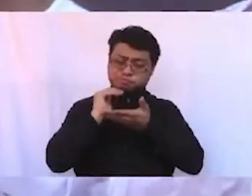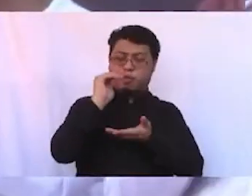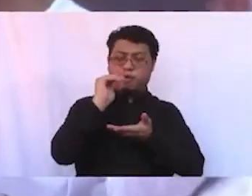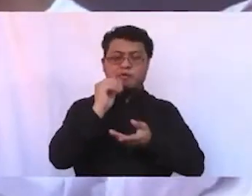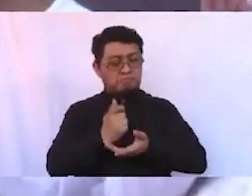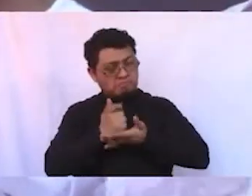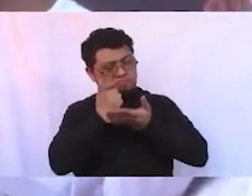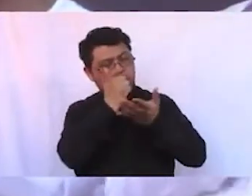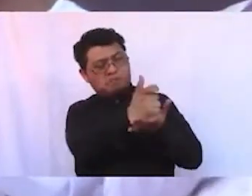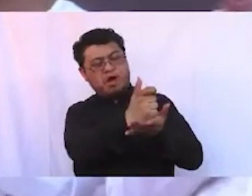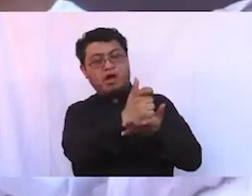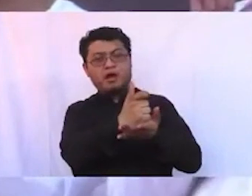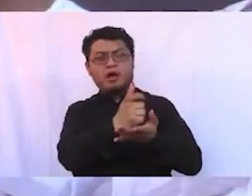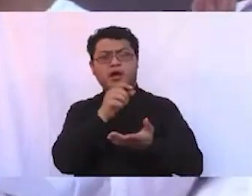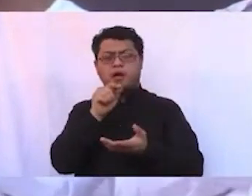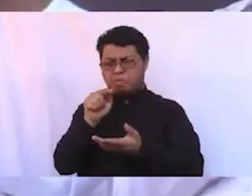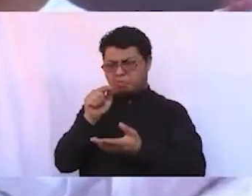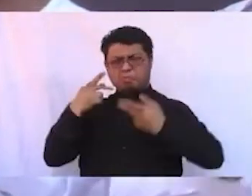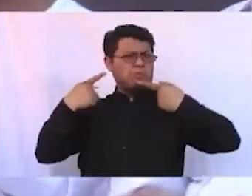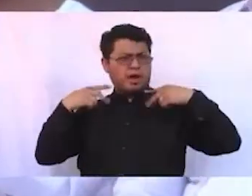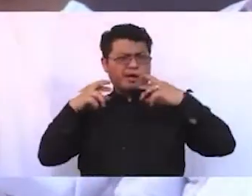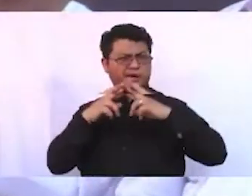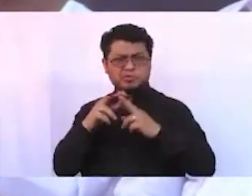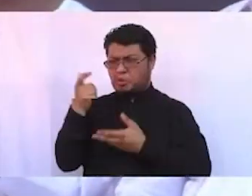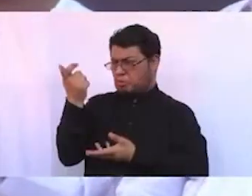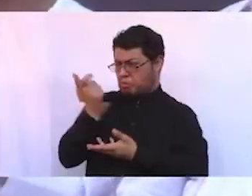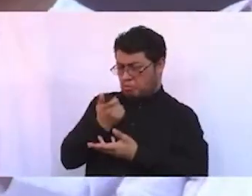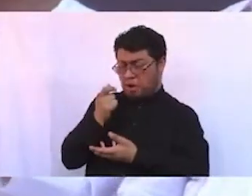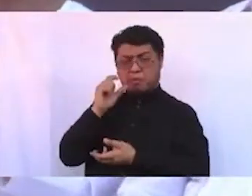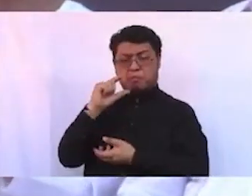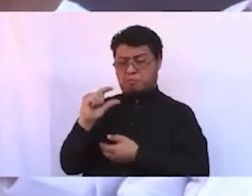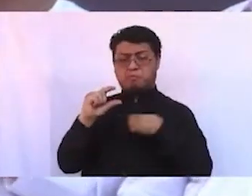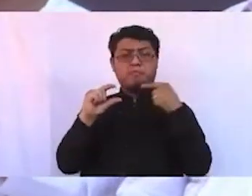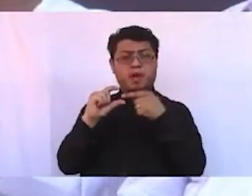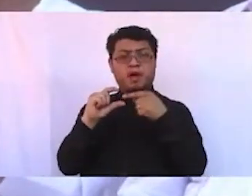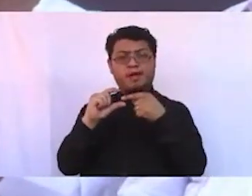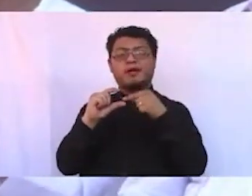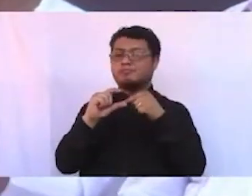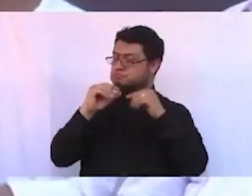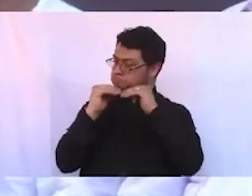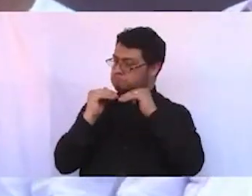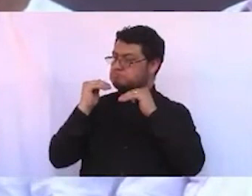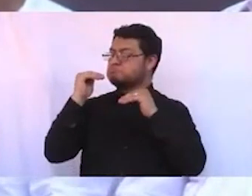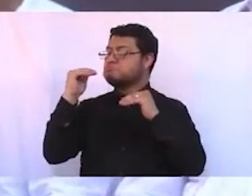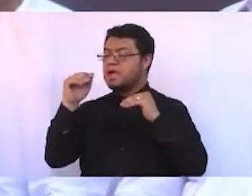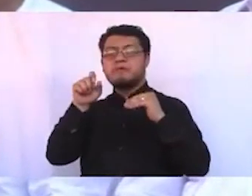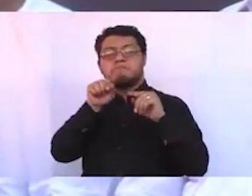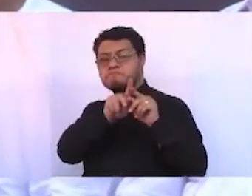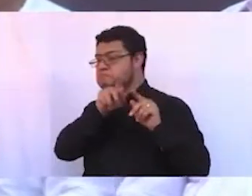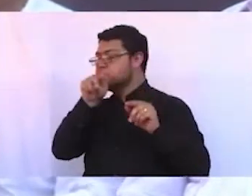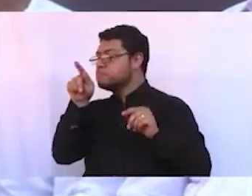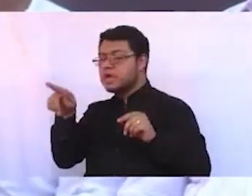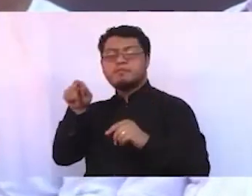México que el salario mínimo de los maestros sea equivalente al salario medio del Ims y que eso